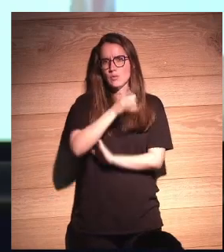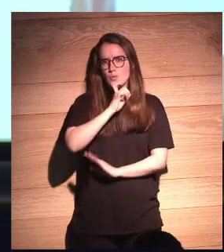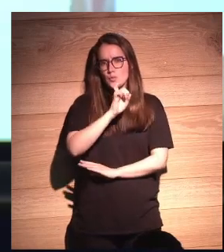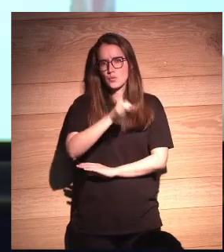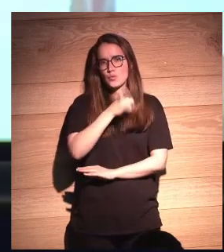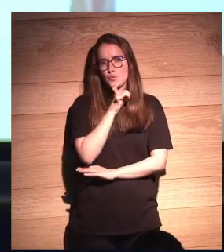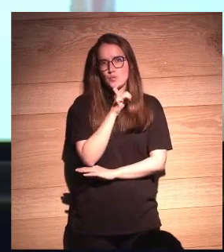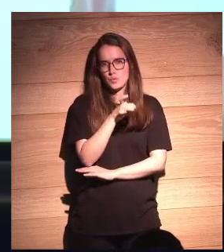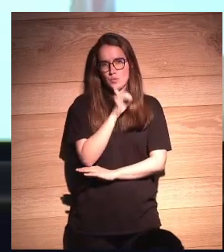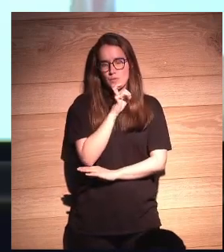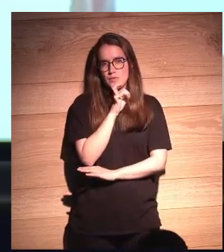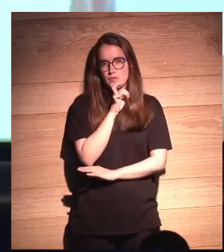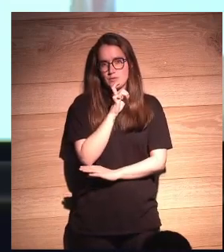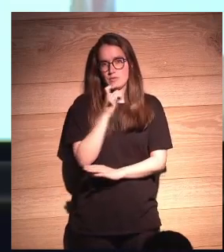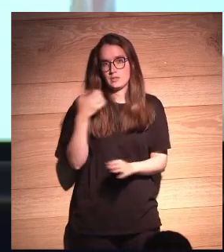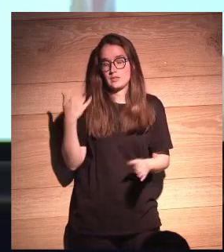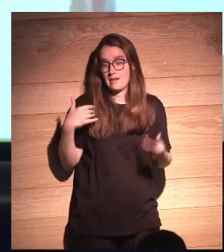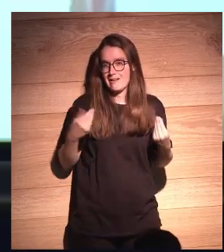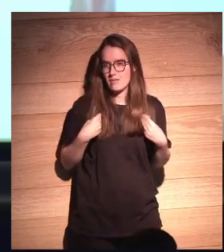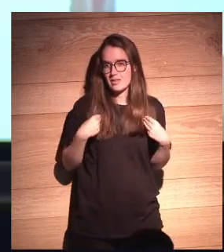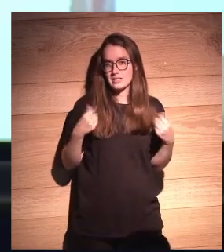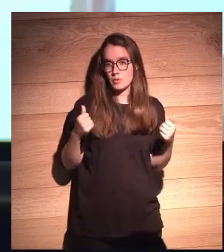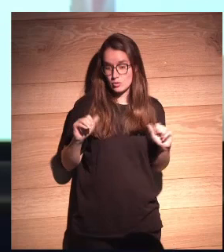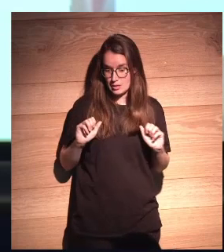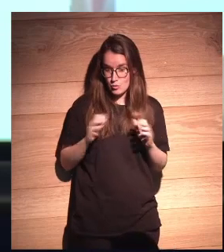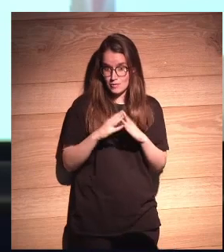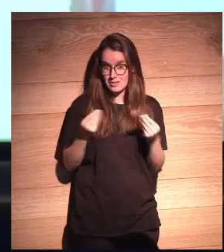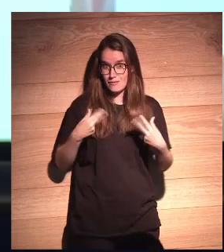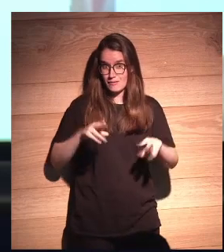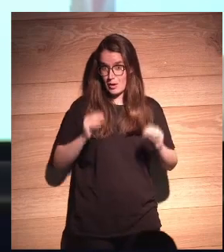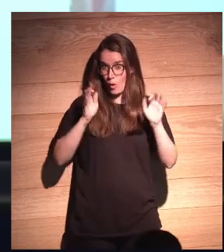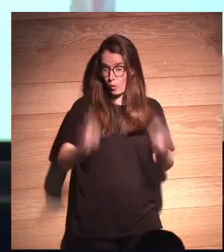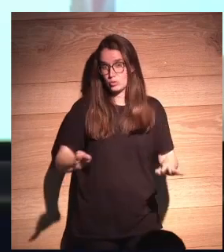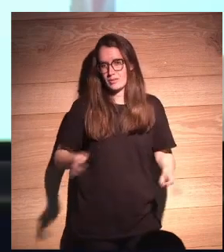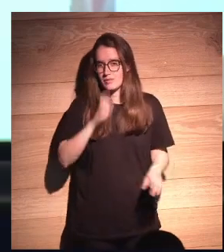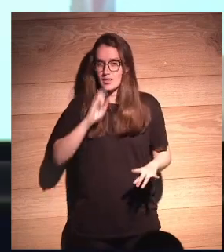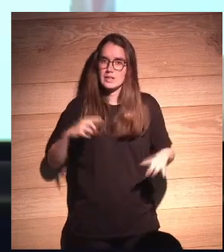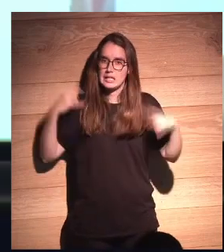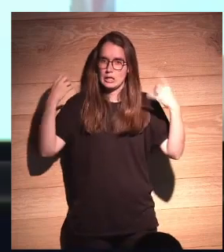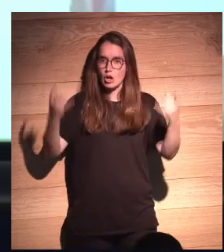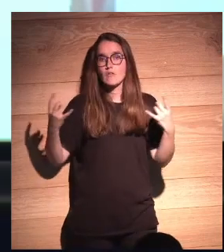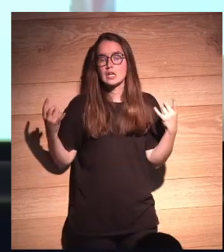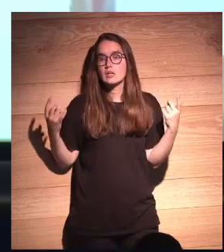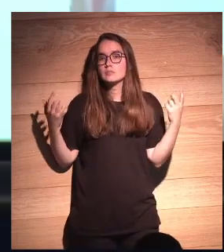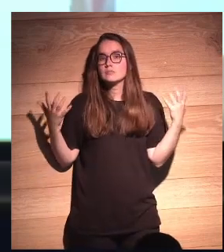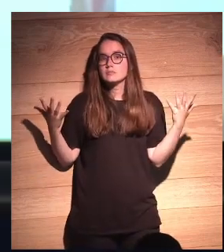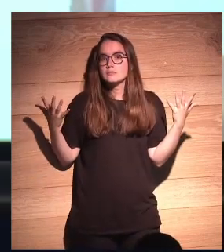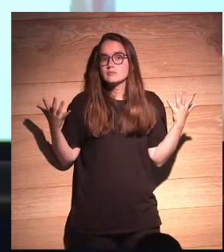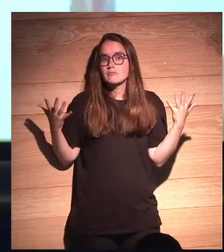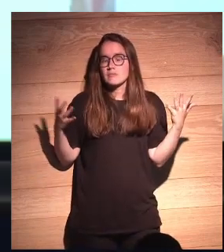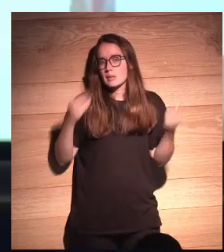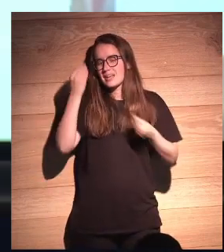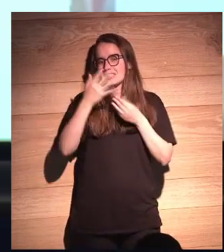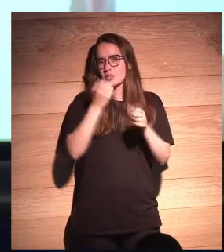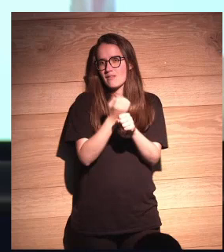de tener básicamente, o sea, ya en la vida, pero es que si acabas de salir de la universidad más, es muy difícil, y que te tomen en